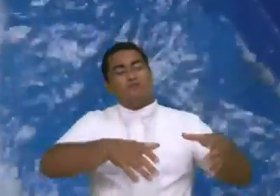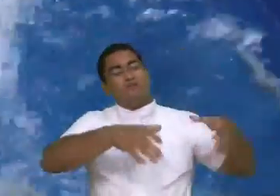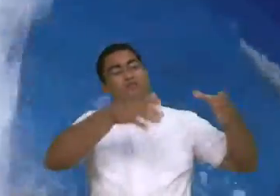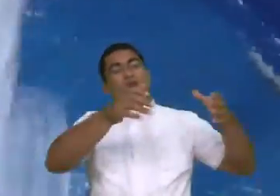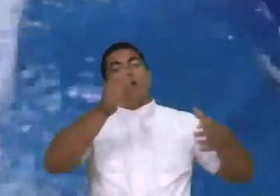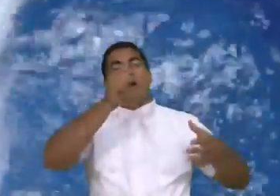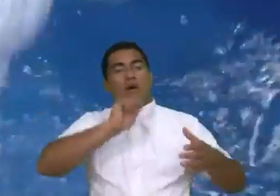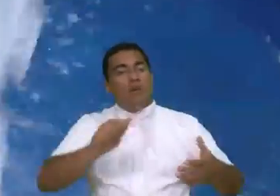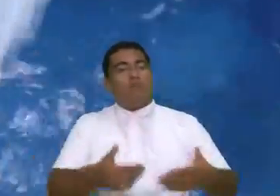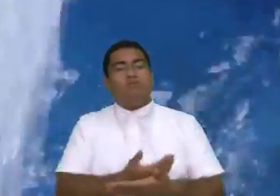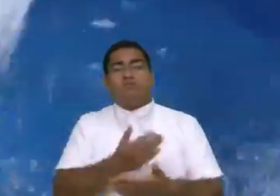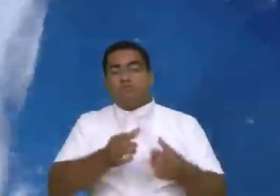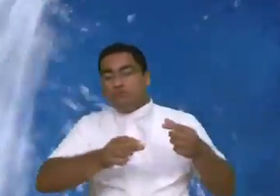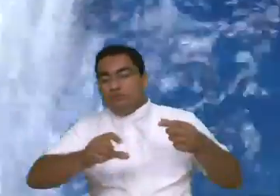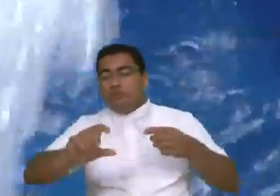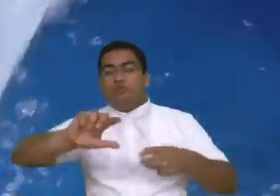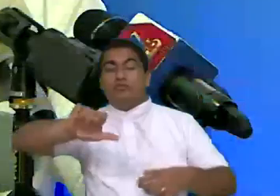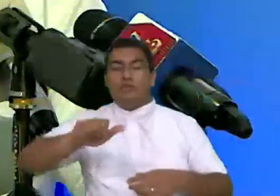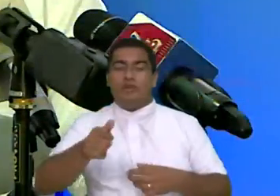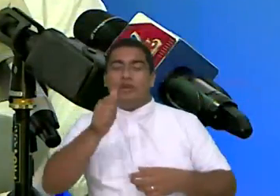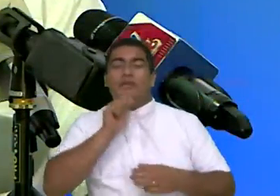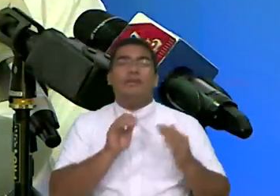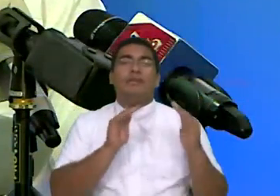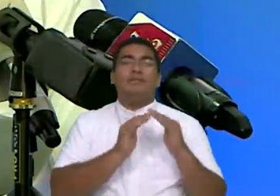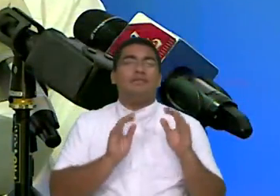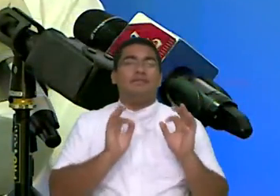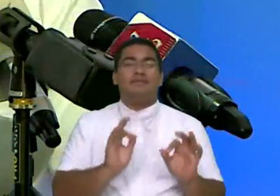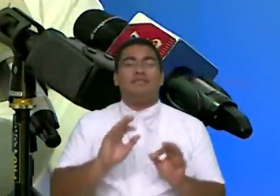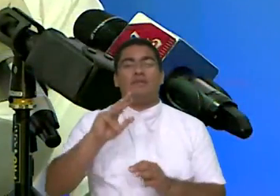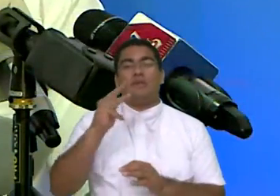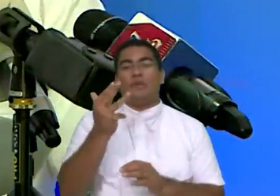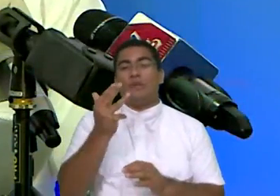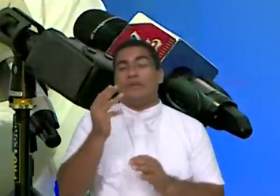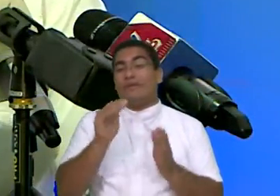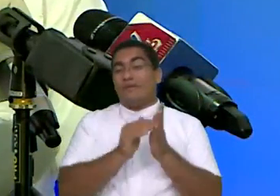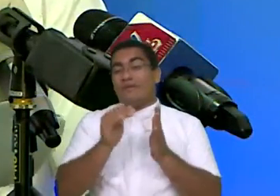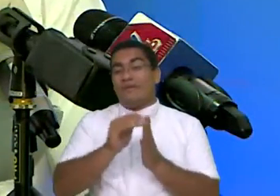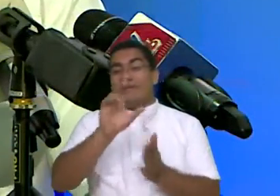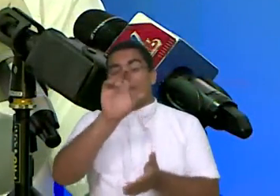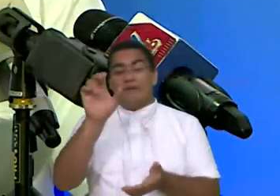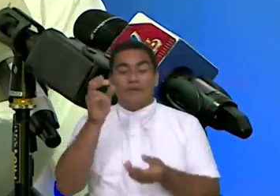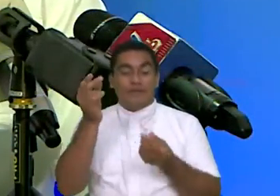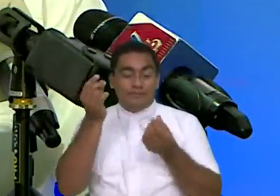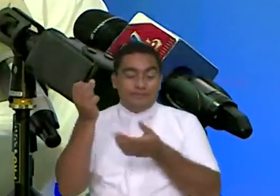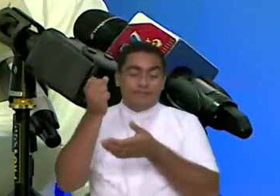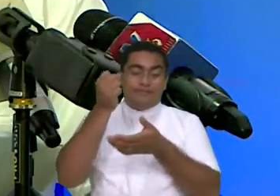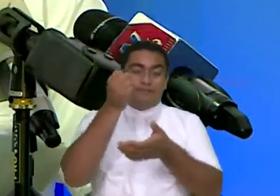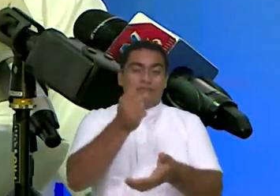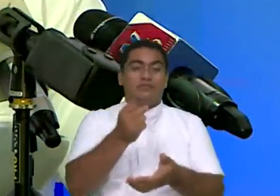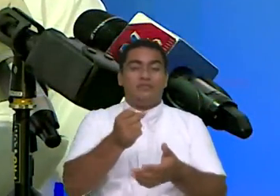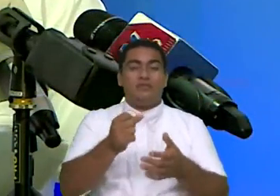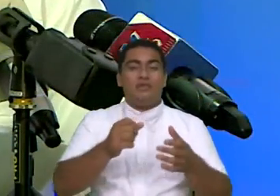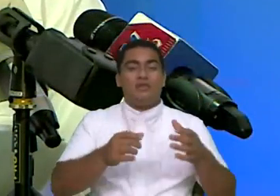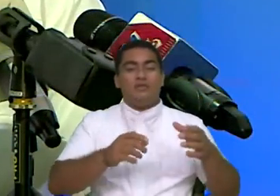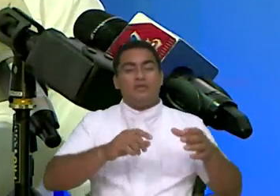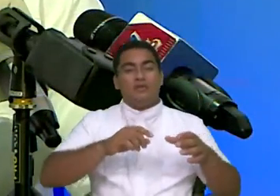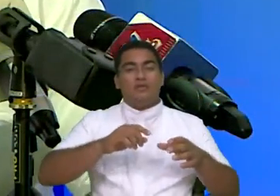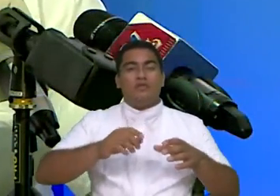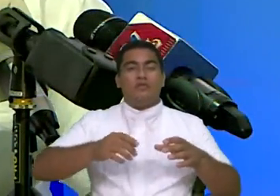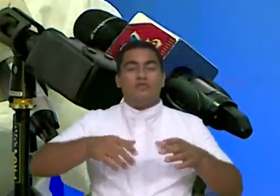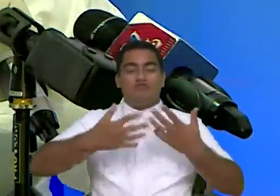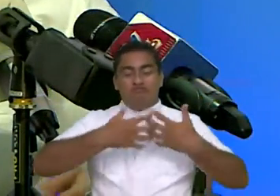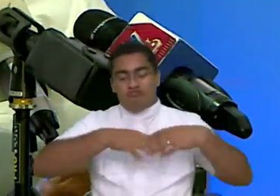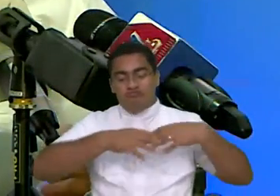distribución. Estamos hablando de una inversión aproximadamente unos 9 millones de Córdoba, donde realizamos la perforación del pozo, su